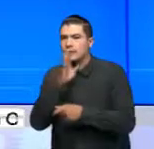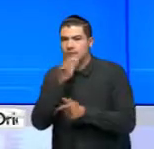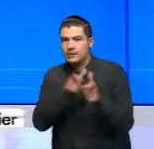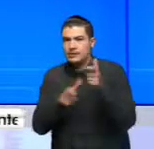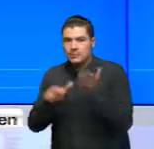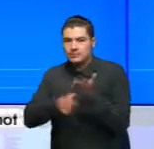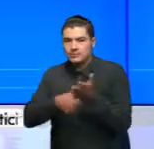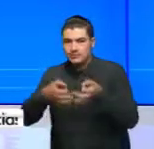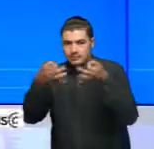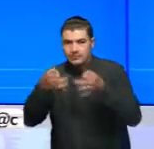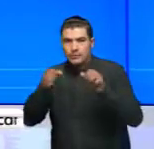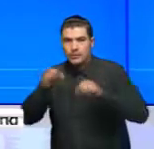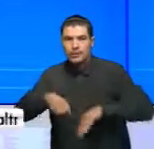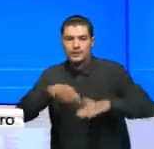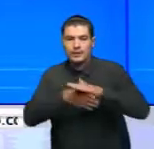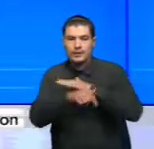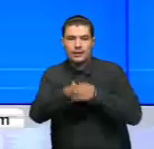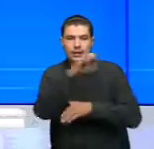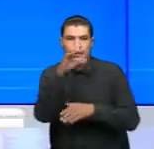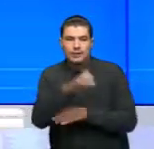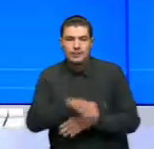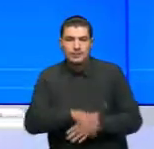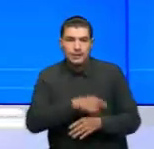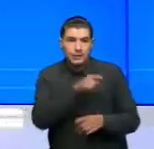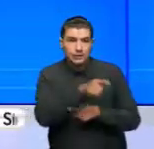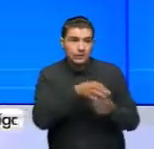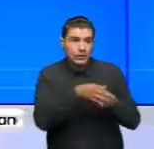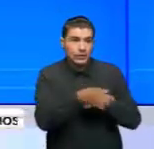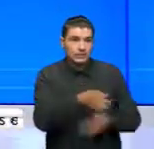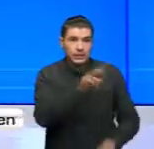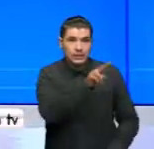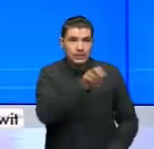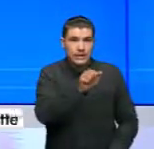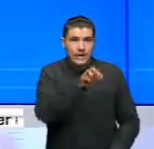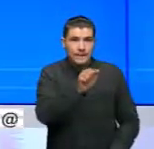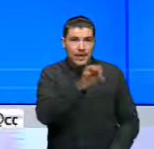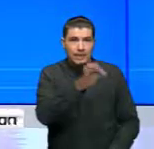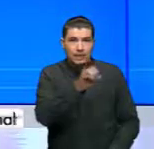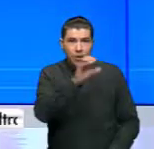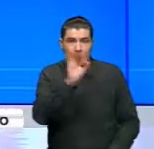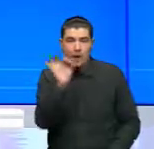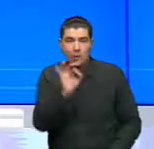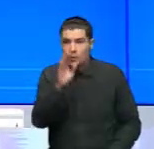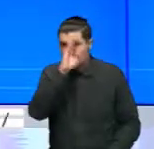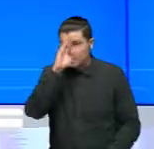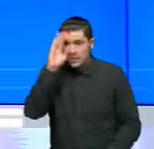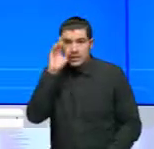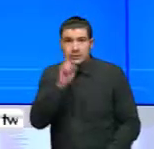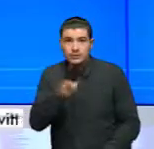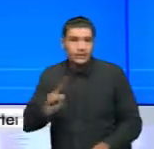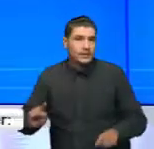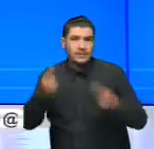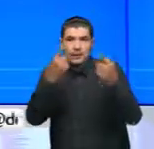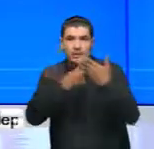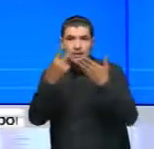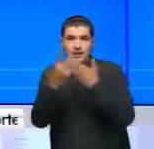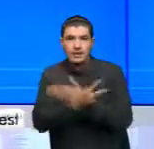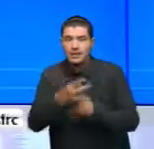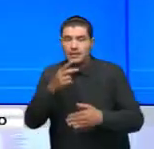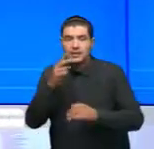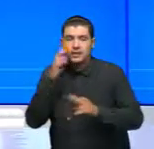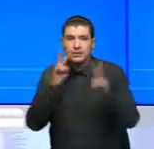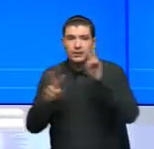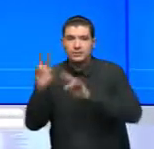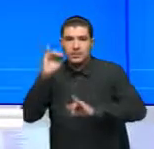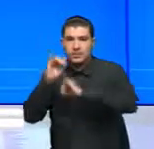y buenas noticias para zapatoca y sangil municipios que serán pioneros en el proyecto que busca darle mayor fuerza al turismo internacional a través del